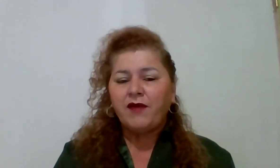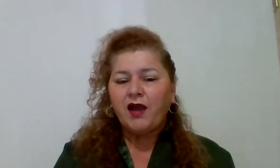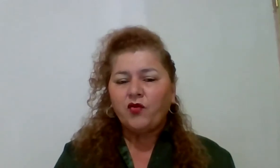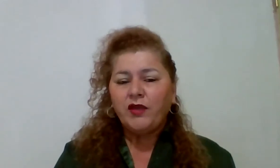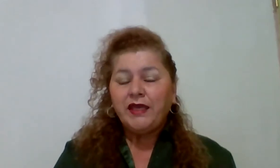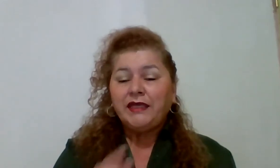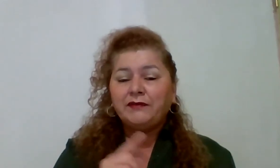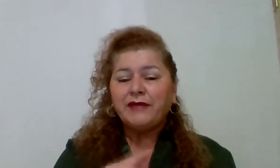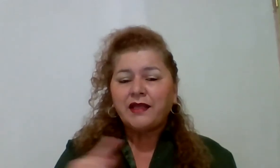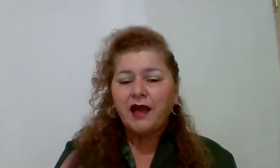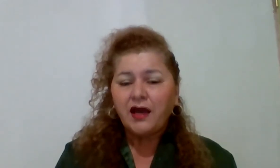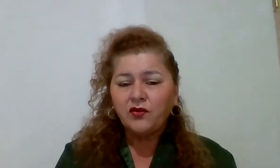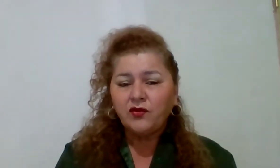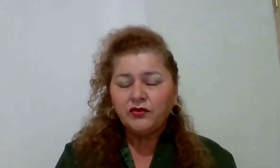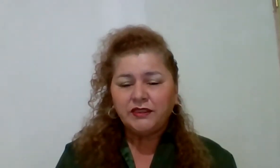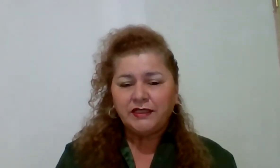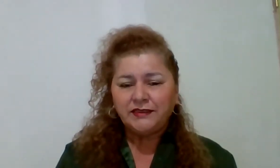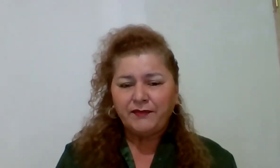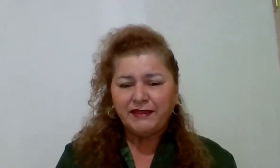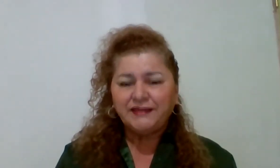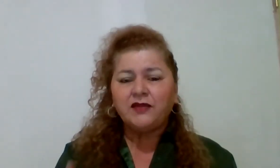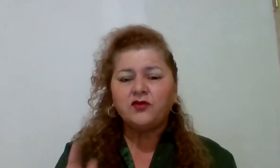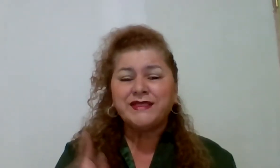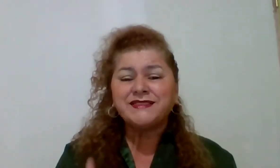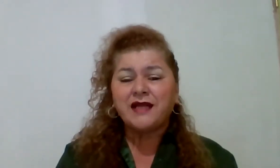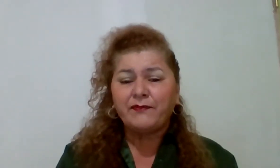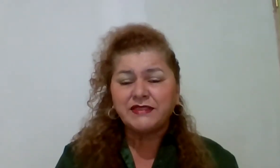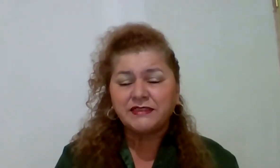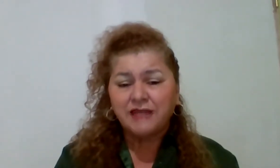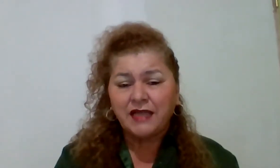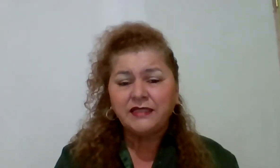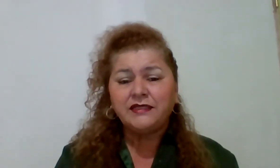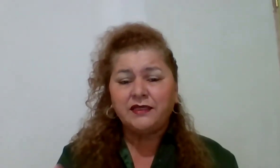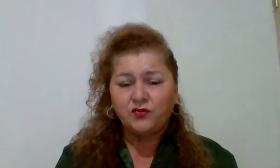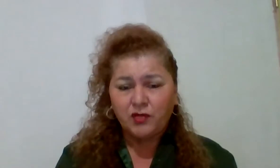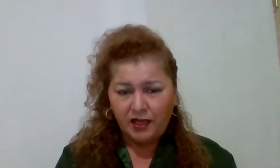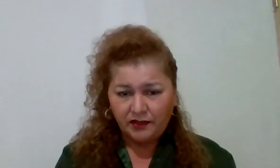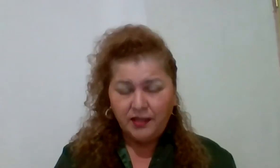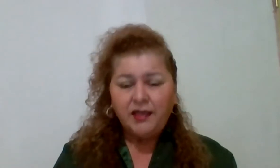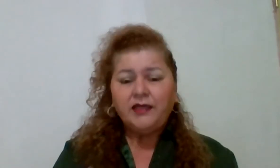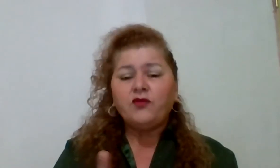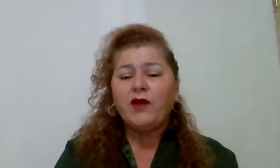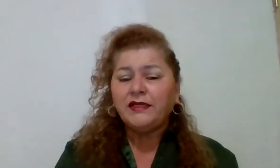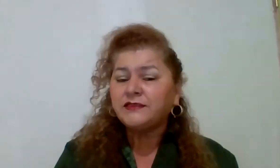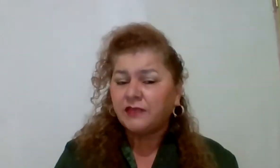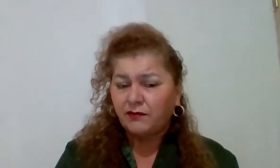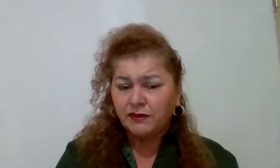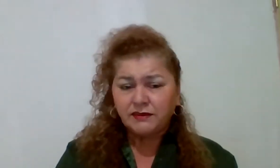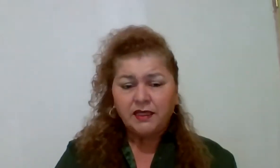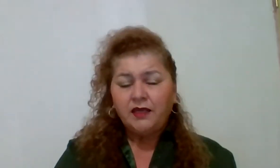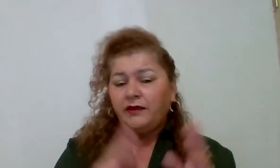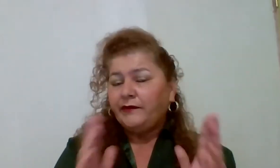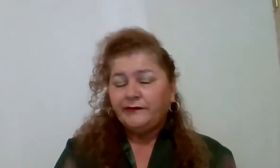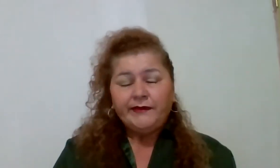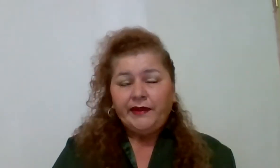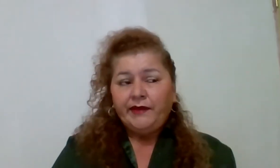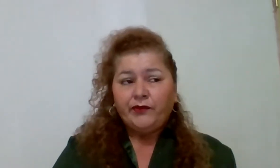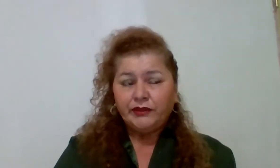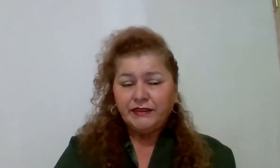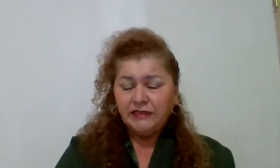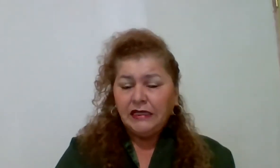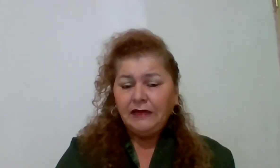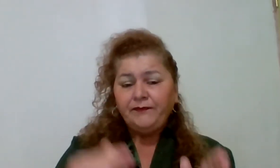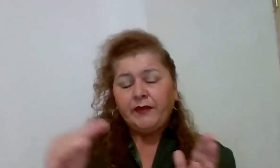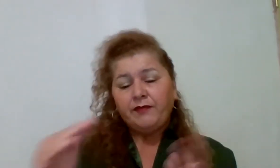de trabajo enmarcado directamente a lo que es capacitar y educar. ¿En cuáles temas?